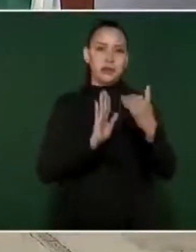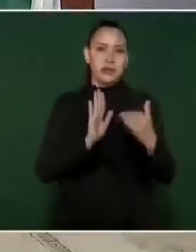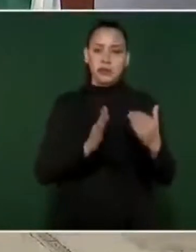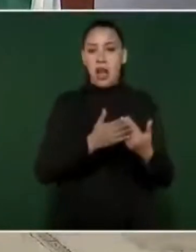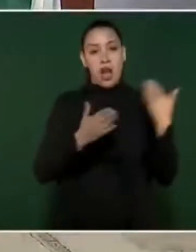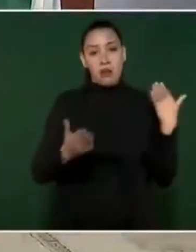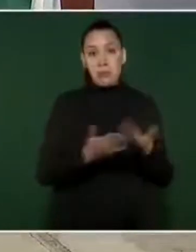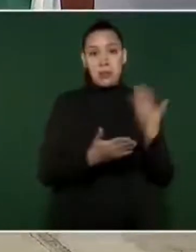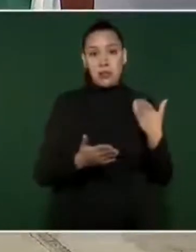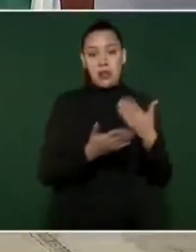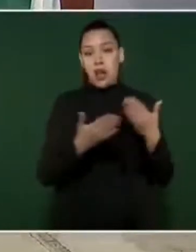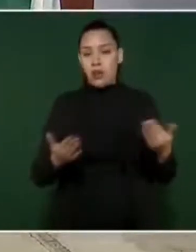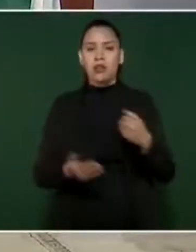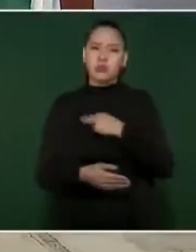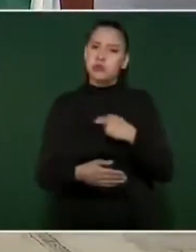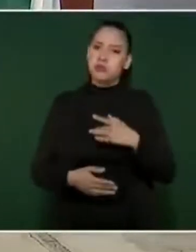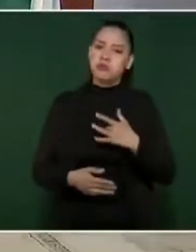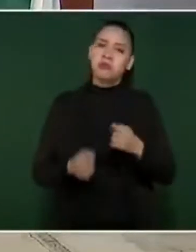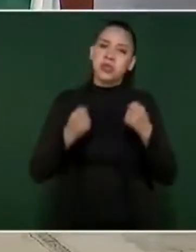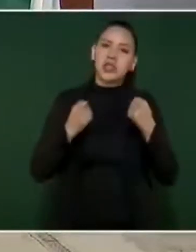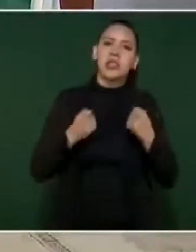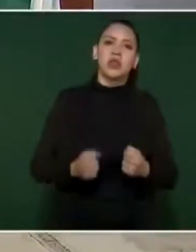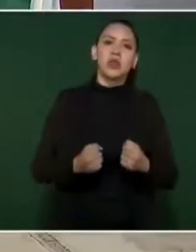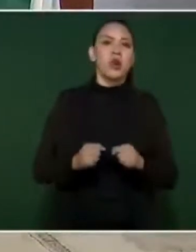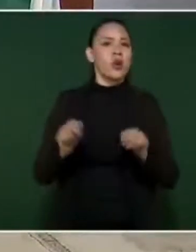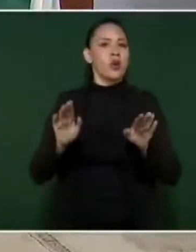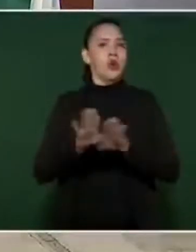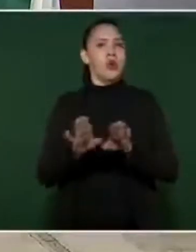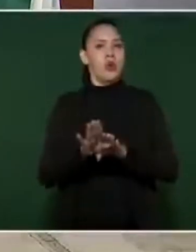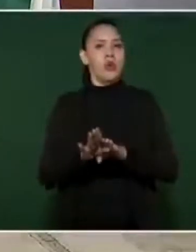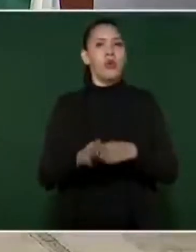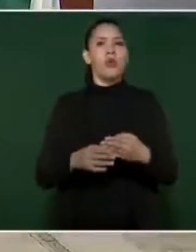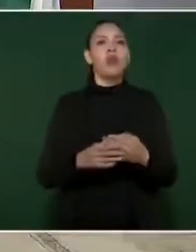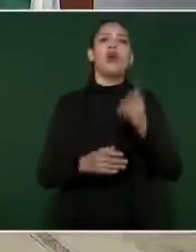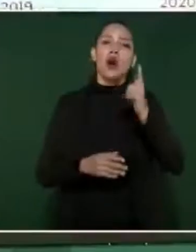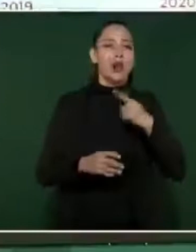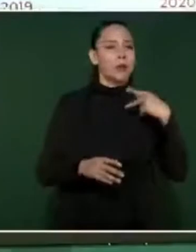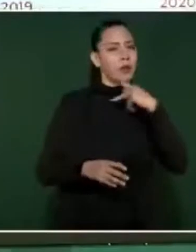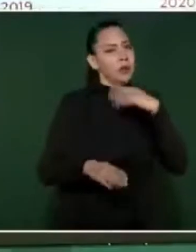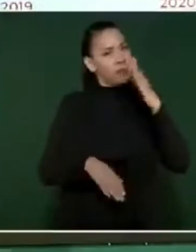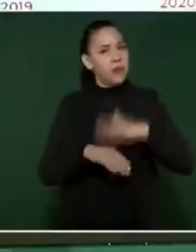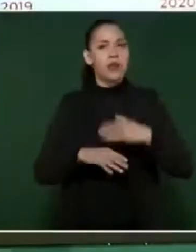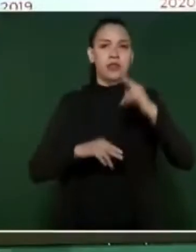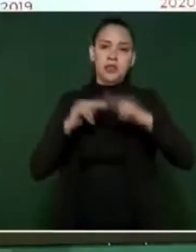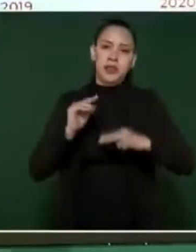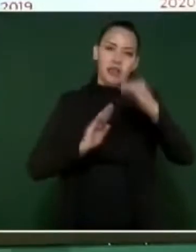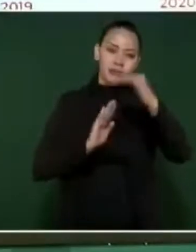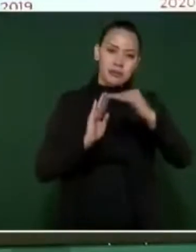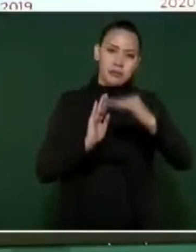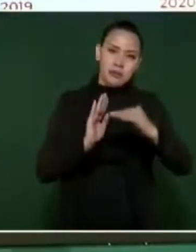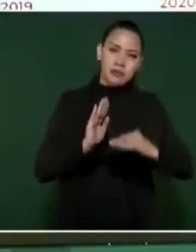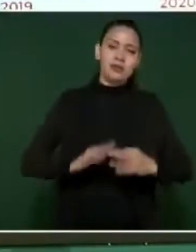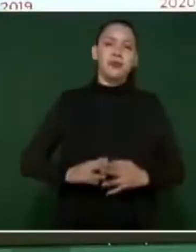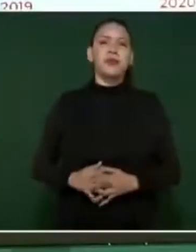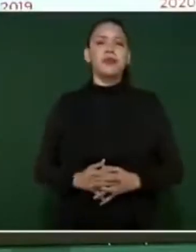Y estamos seguros que va a haber una disminución.